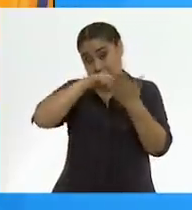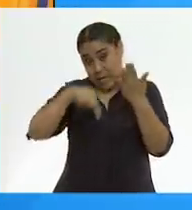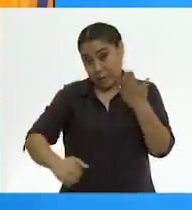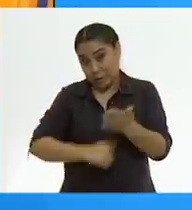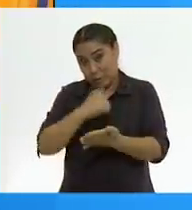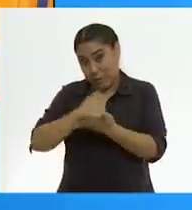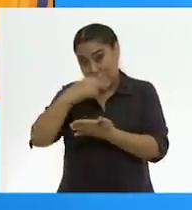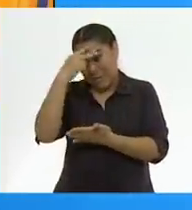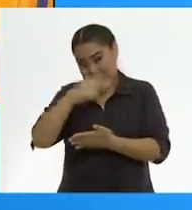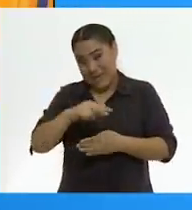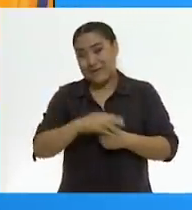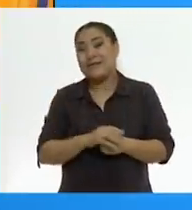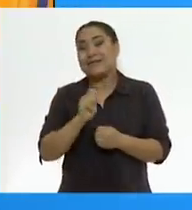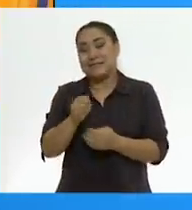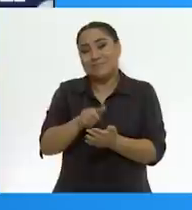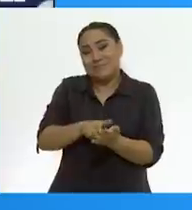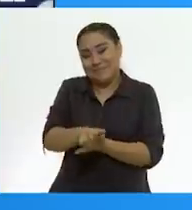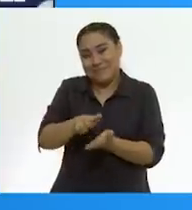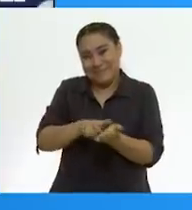conocen como raspado.